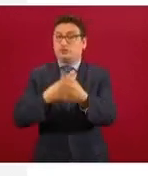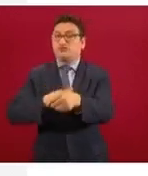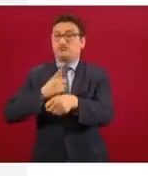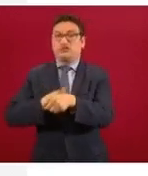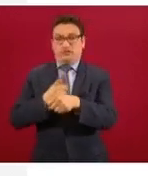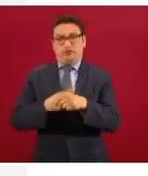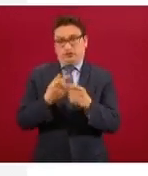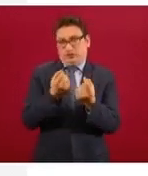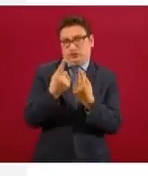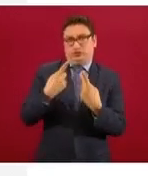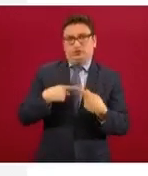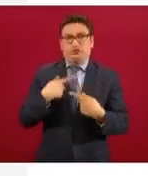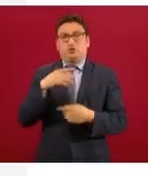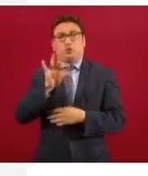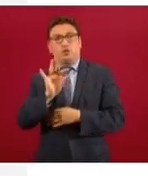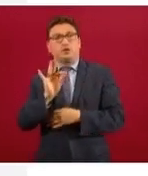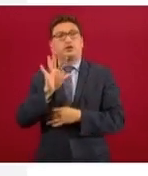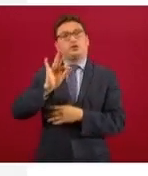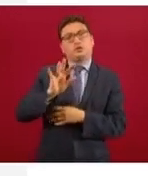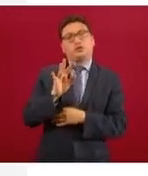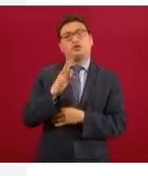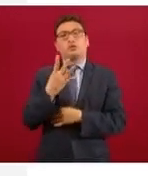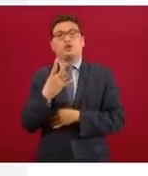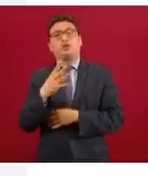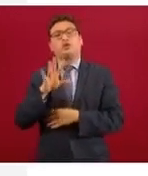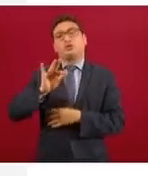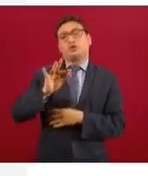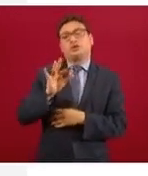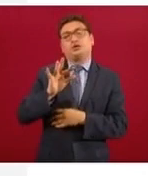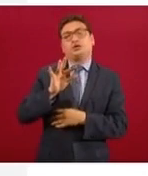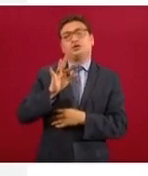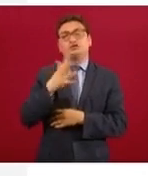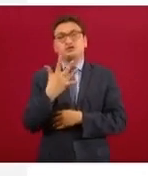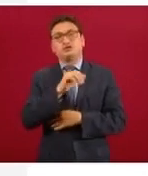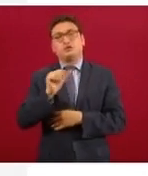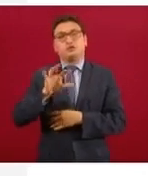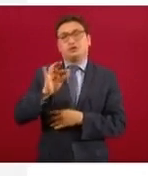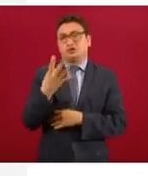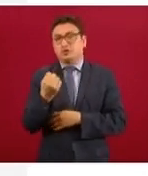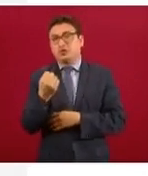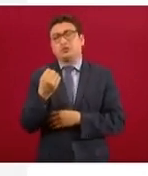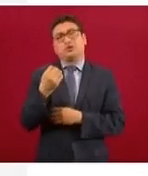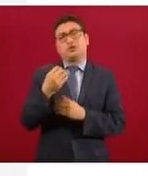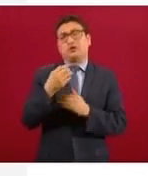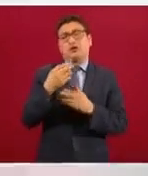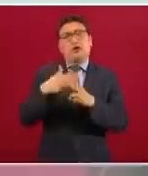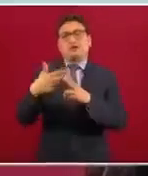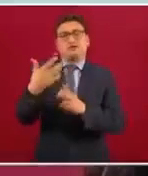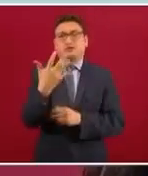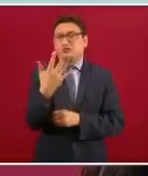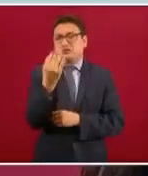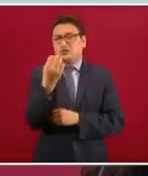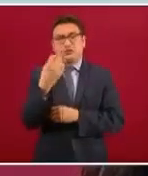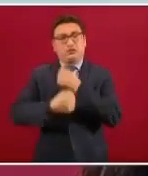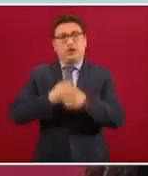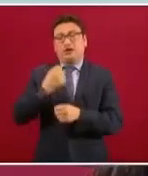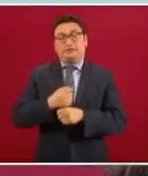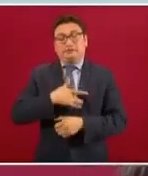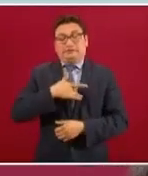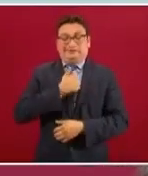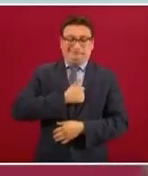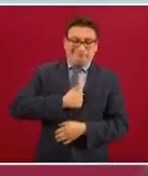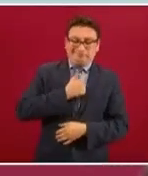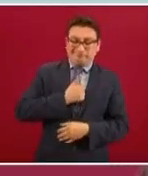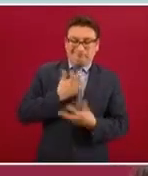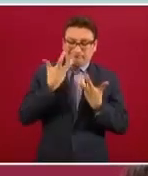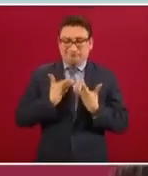estas personas de 40 a 44 o 45 a 49, hasta los 59 años, que también muy triste y